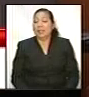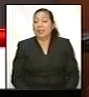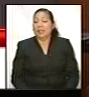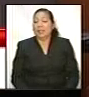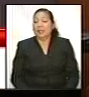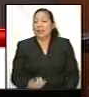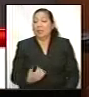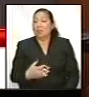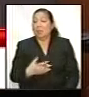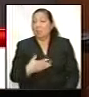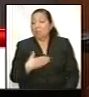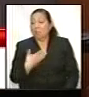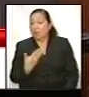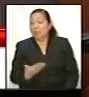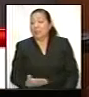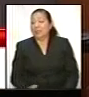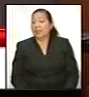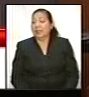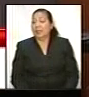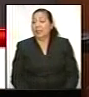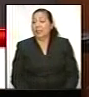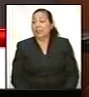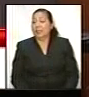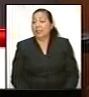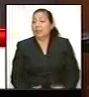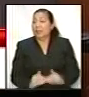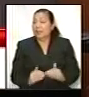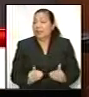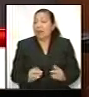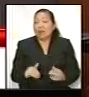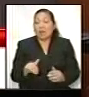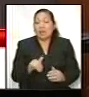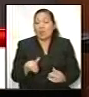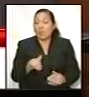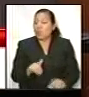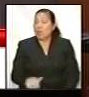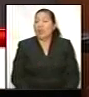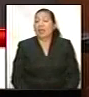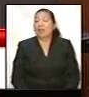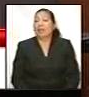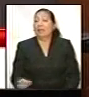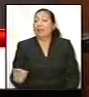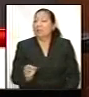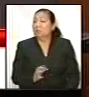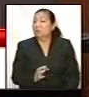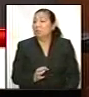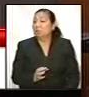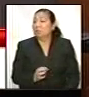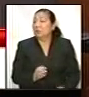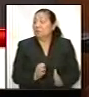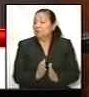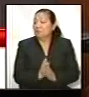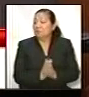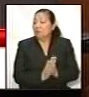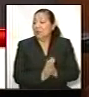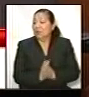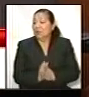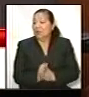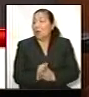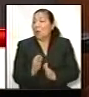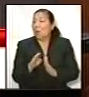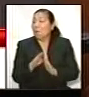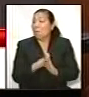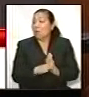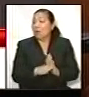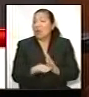Y eso lo podría este sistema de zona franca a la igualdad, sin mayores beneficios o menores,